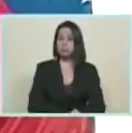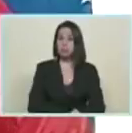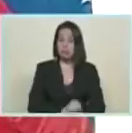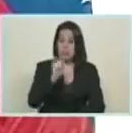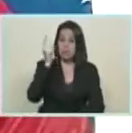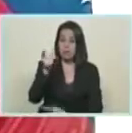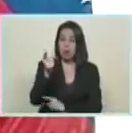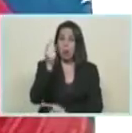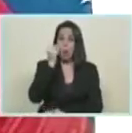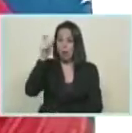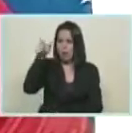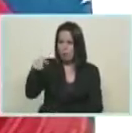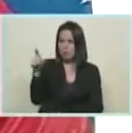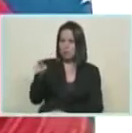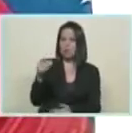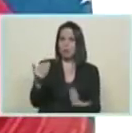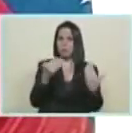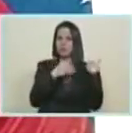tu mando,